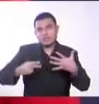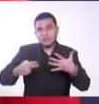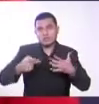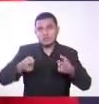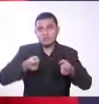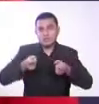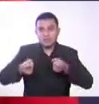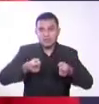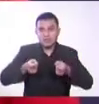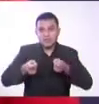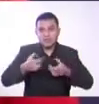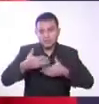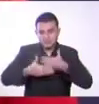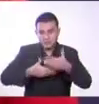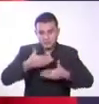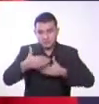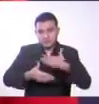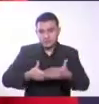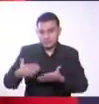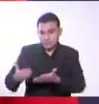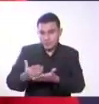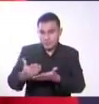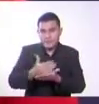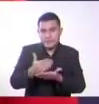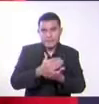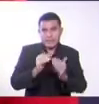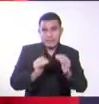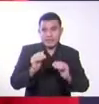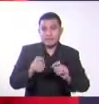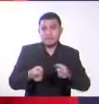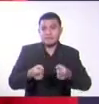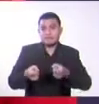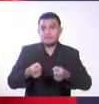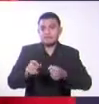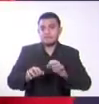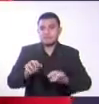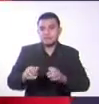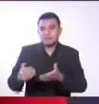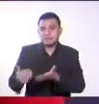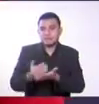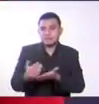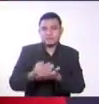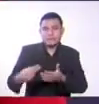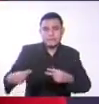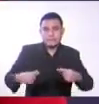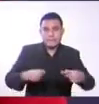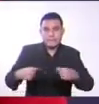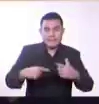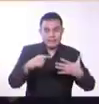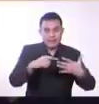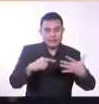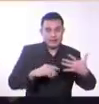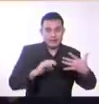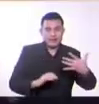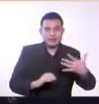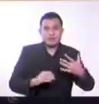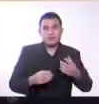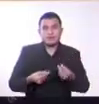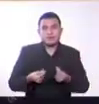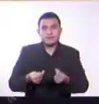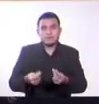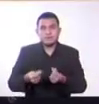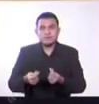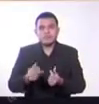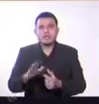es el proceso de recaudación y de administración de los impuestos. Y yo tengo una pregunta, ¿ese código tributario en